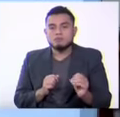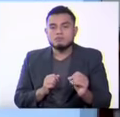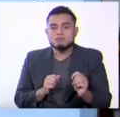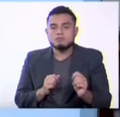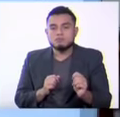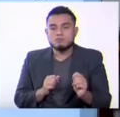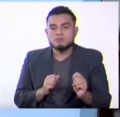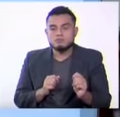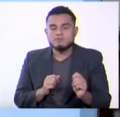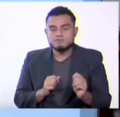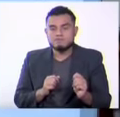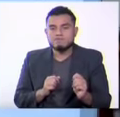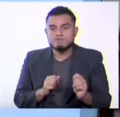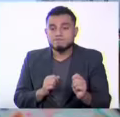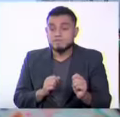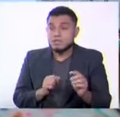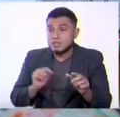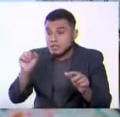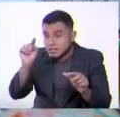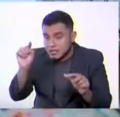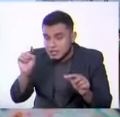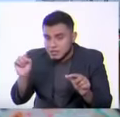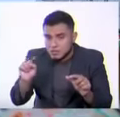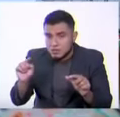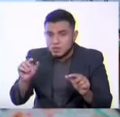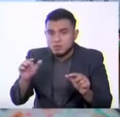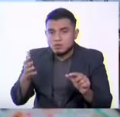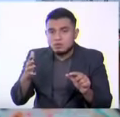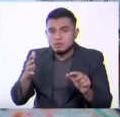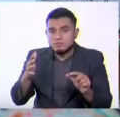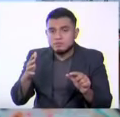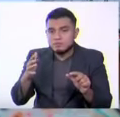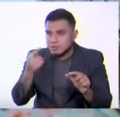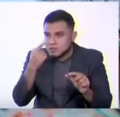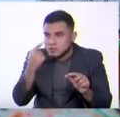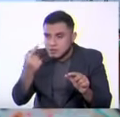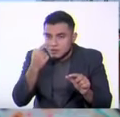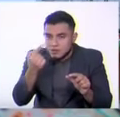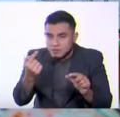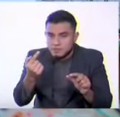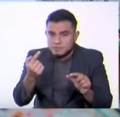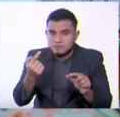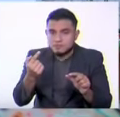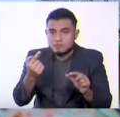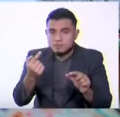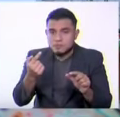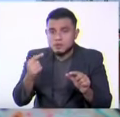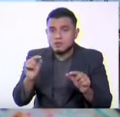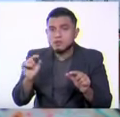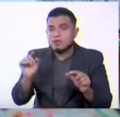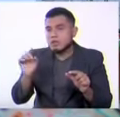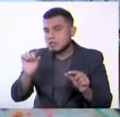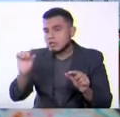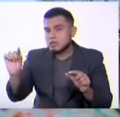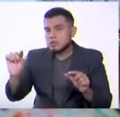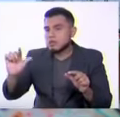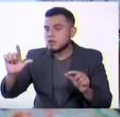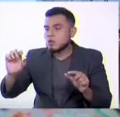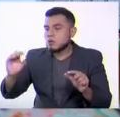sitio, esos lugares o esas localizaciones espaciales se conocen como